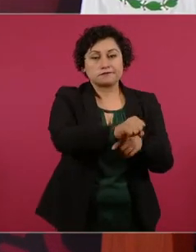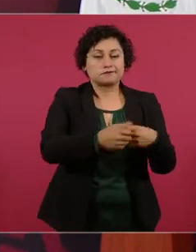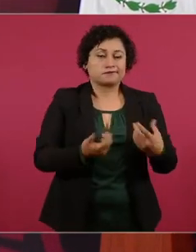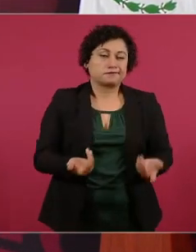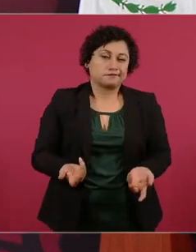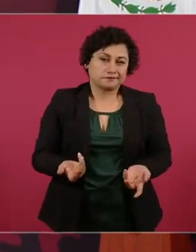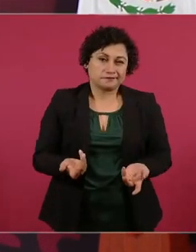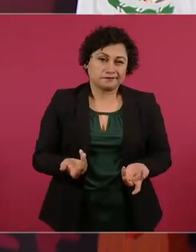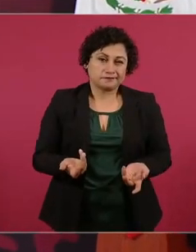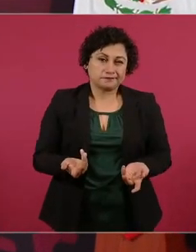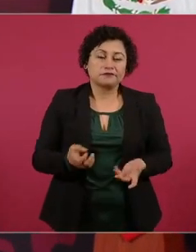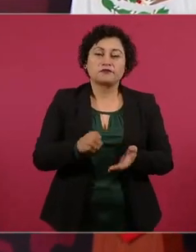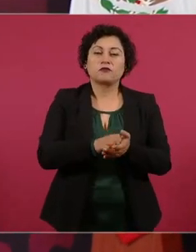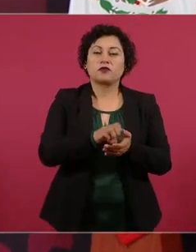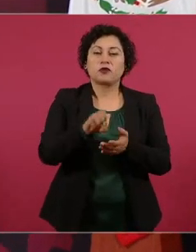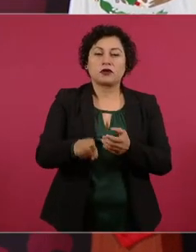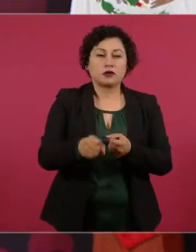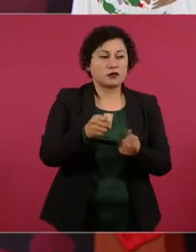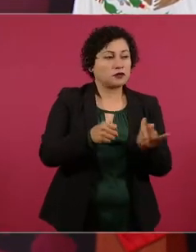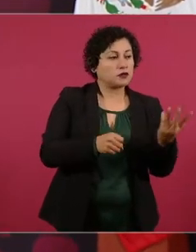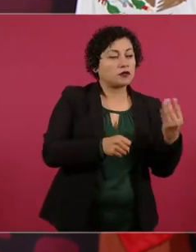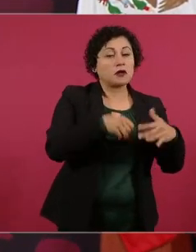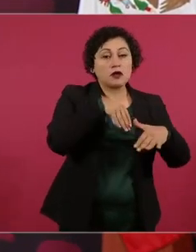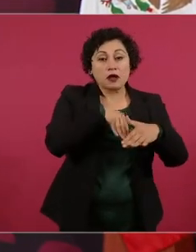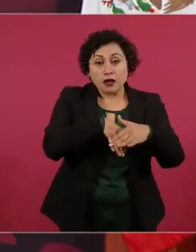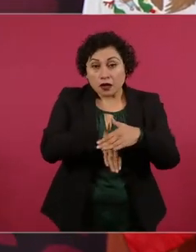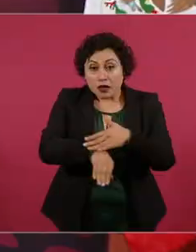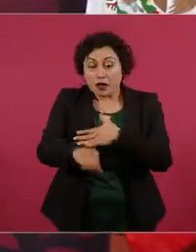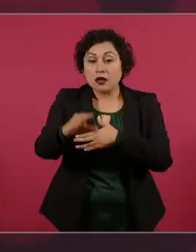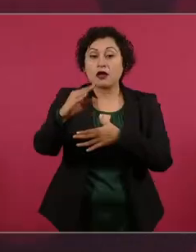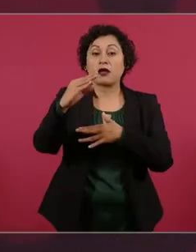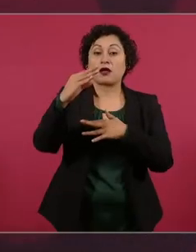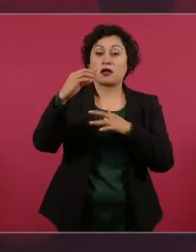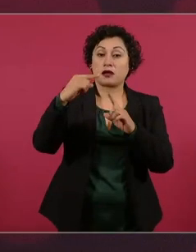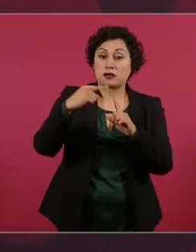ir a la iglesia todos los domingos,